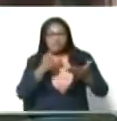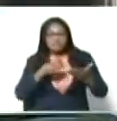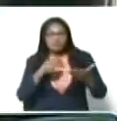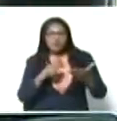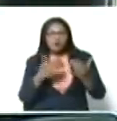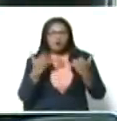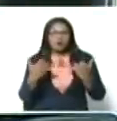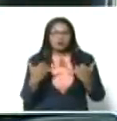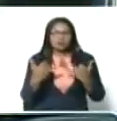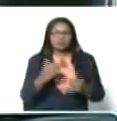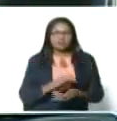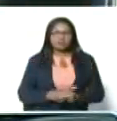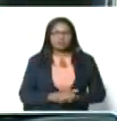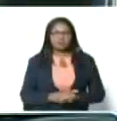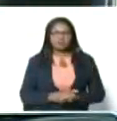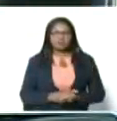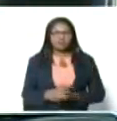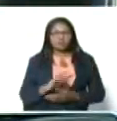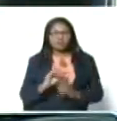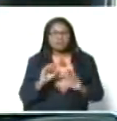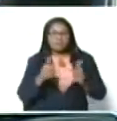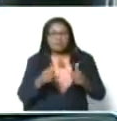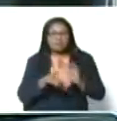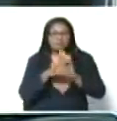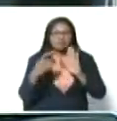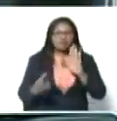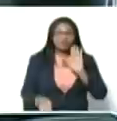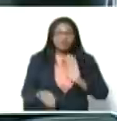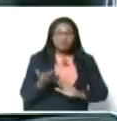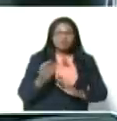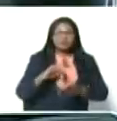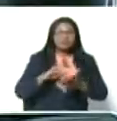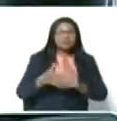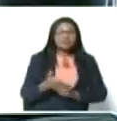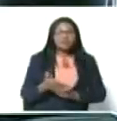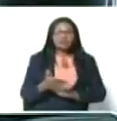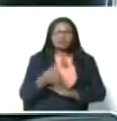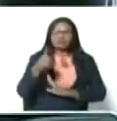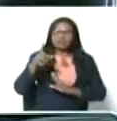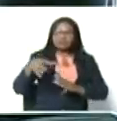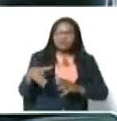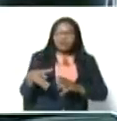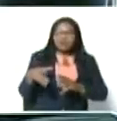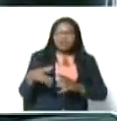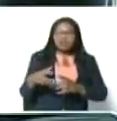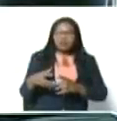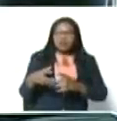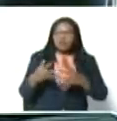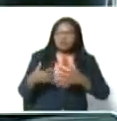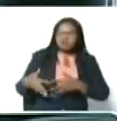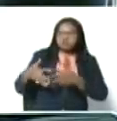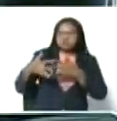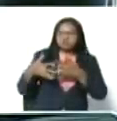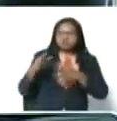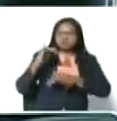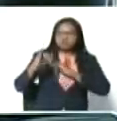que debemos partir de un hecho importante. Usted sabe que los imperios y la élite internacional siempre ha